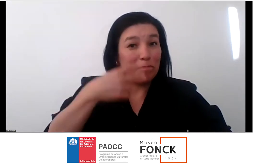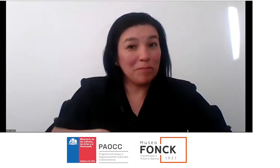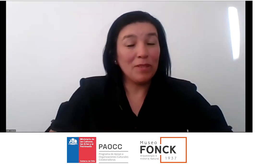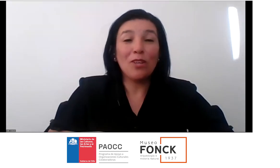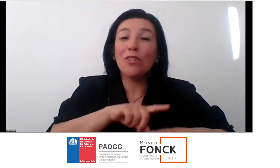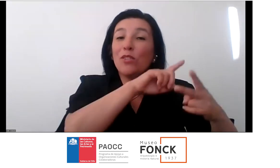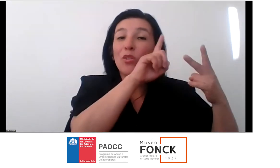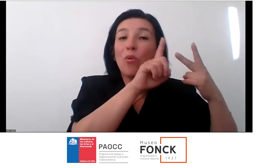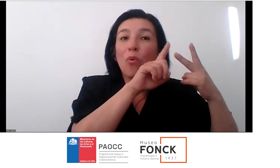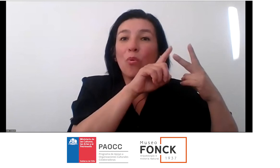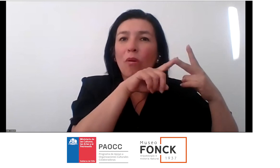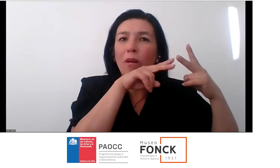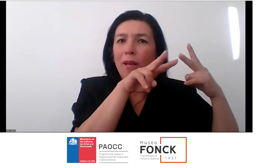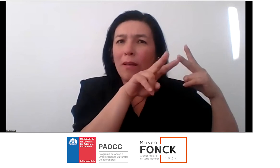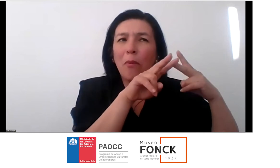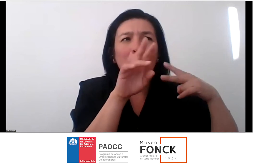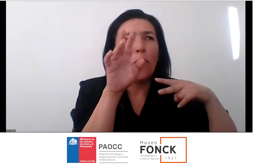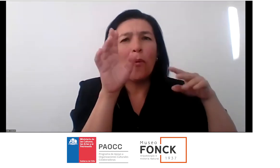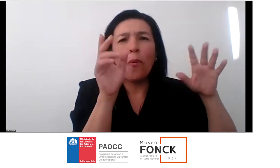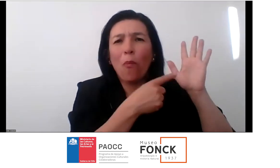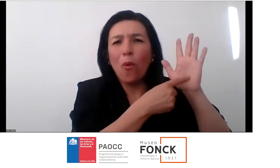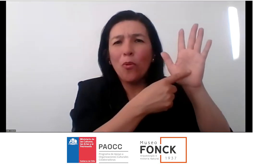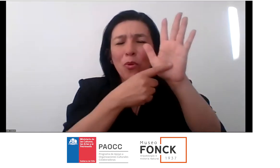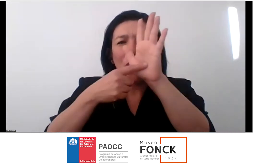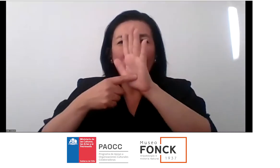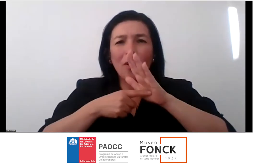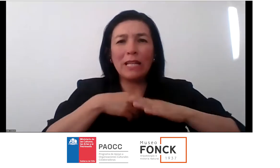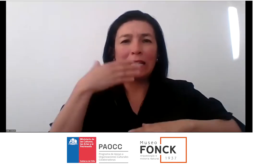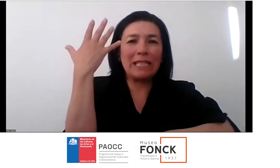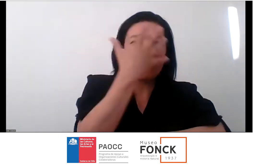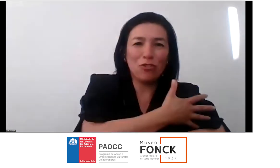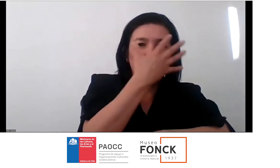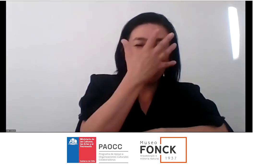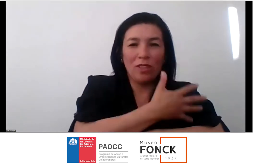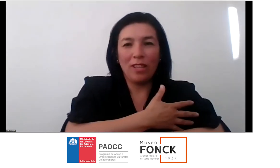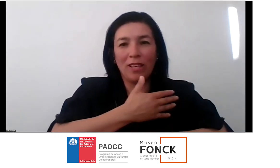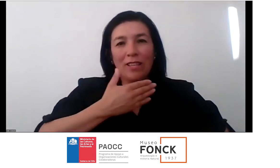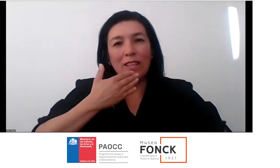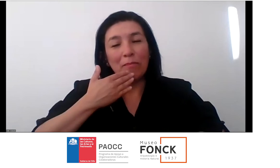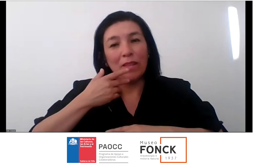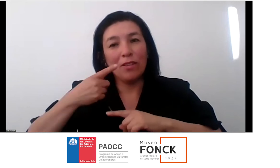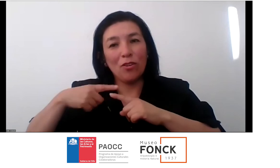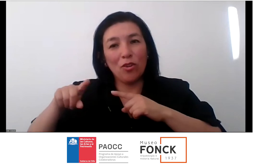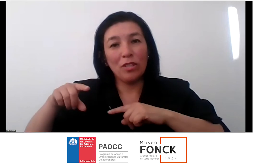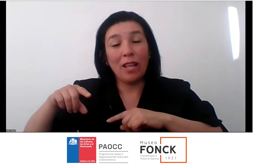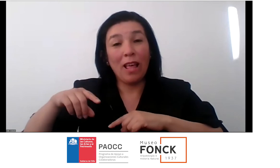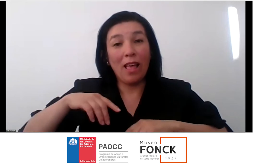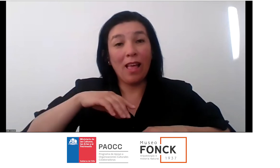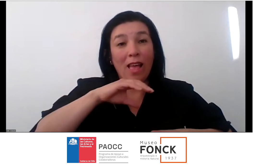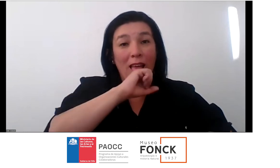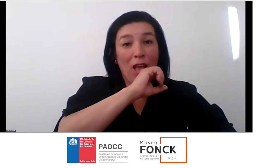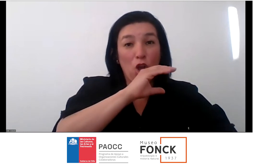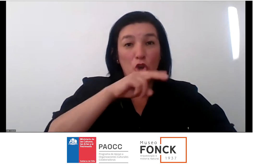que nos paseó, ¿verdad?, entre la provincia de Quillota, el área de la Concagua, y